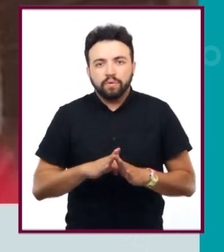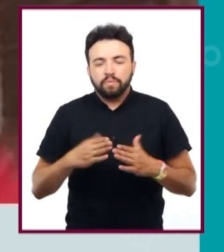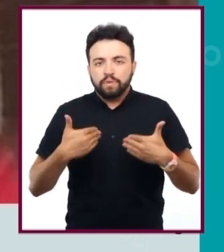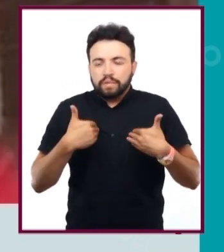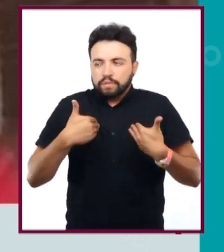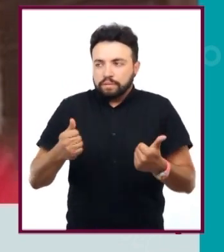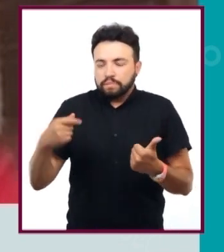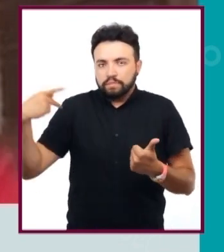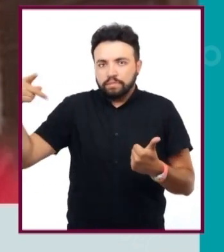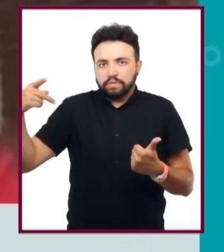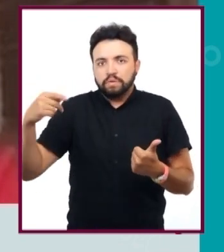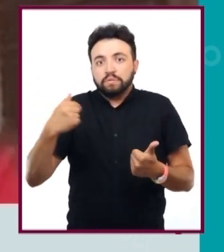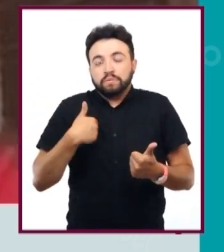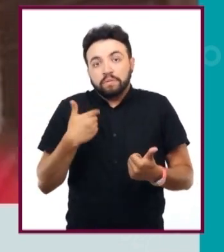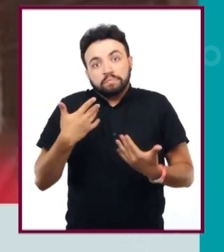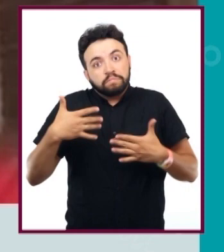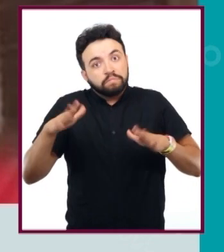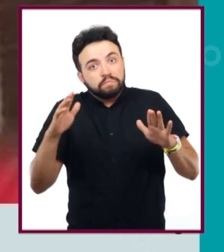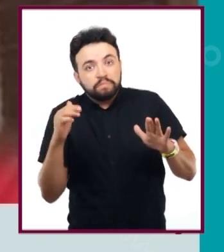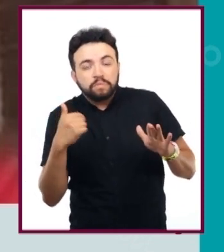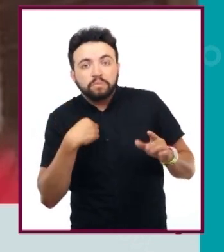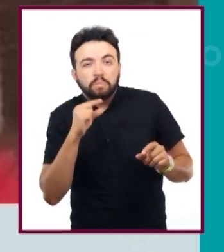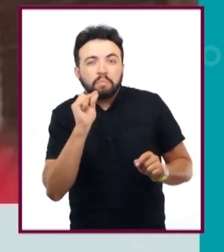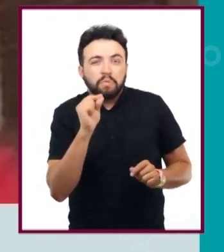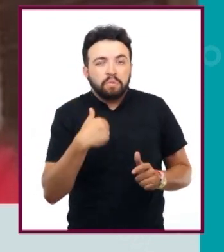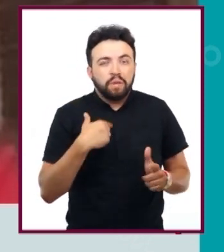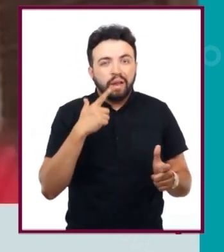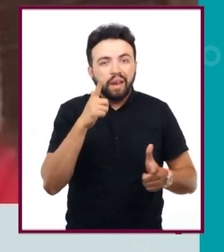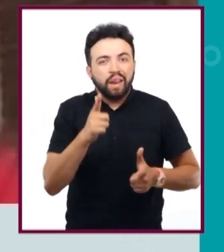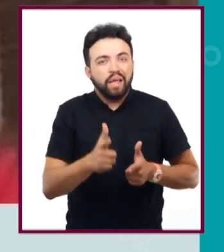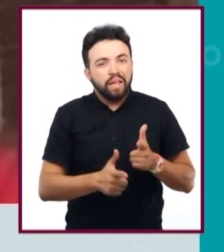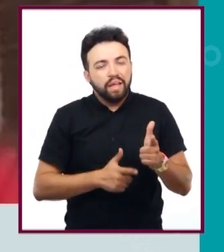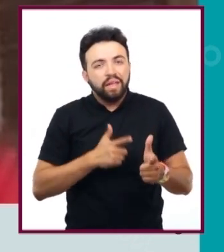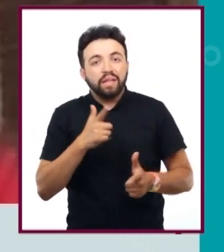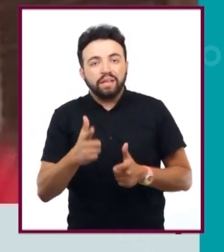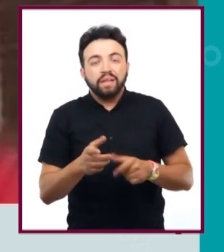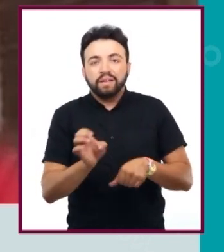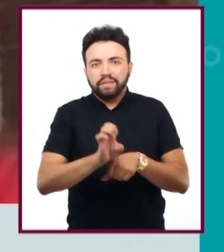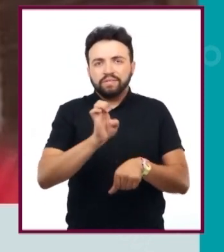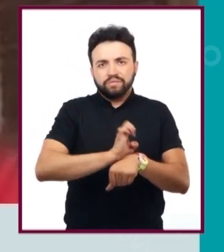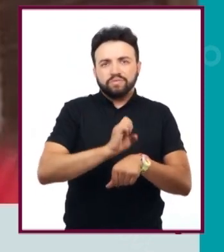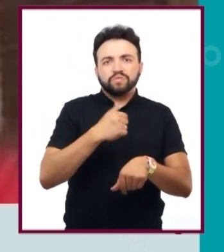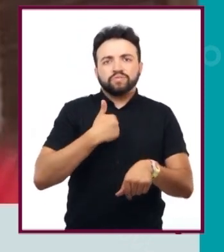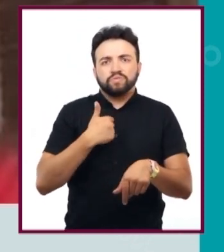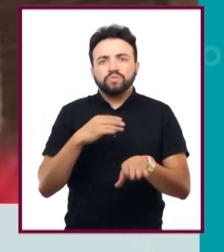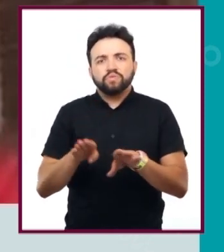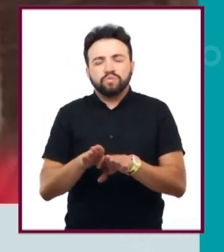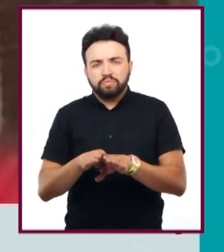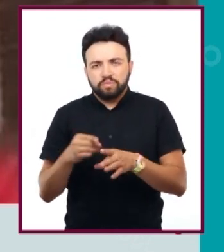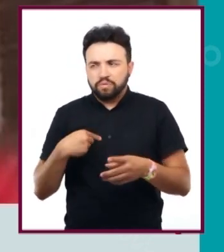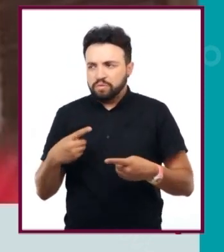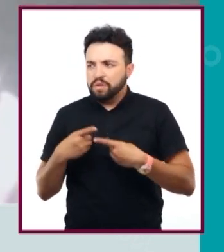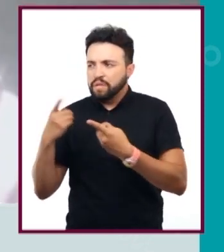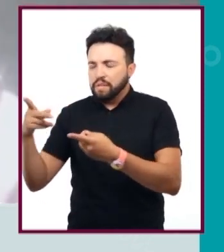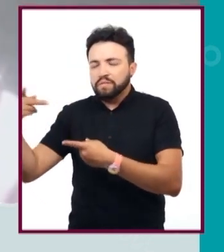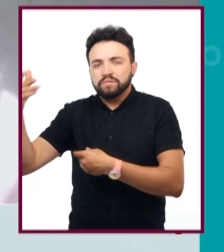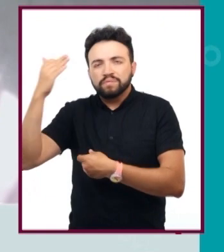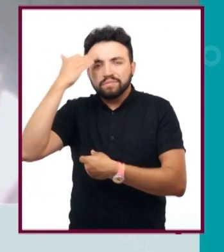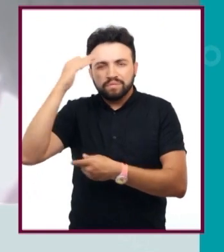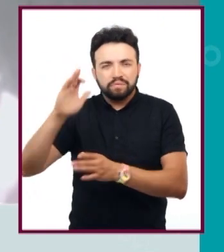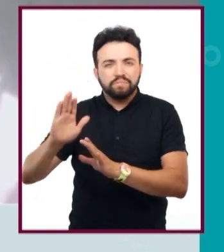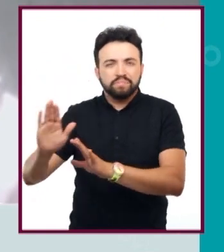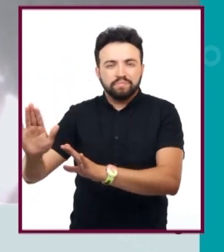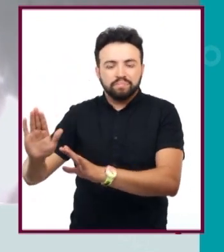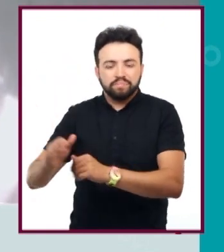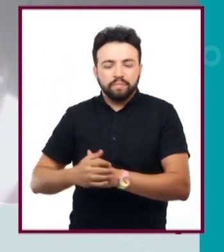yo estoy siendo un poco lenta o irritante. Entonces, pues, trato de darle su tiempo. Creo